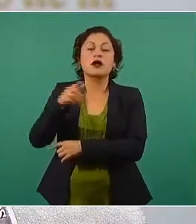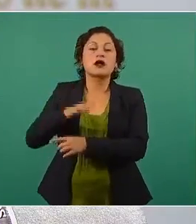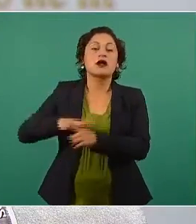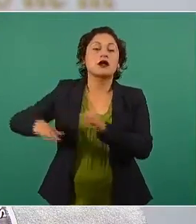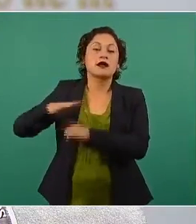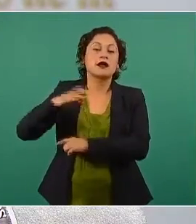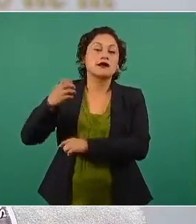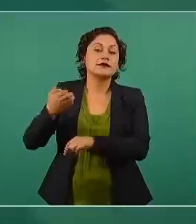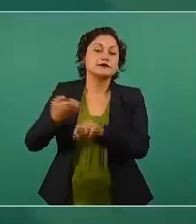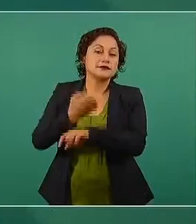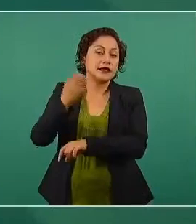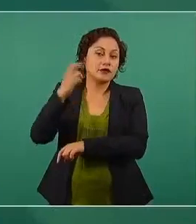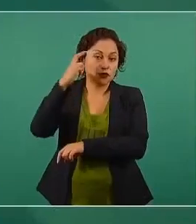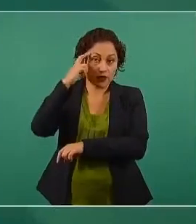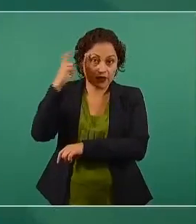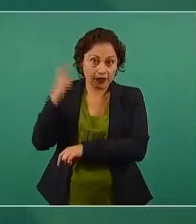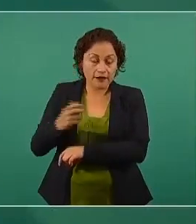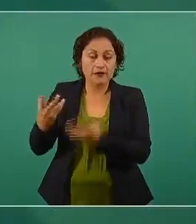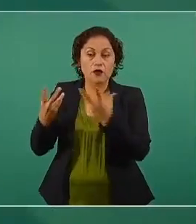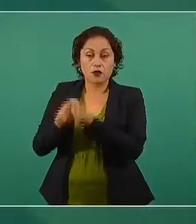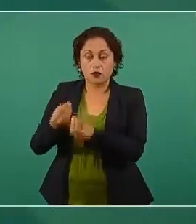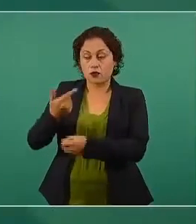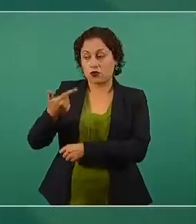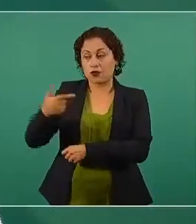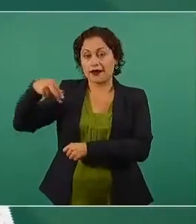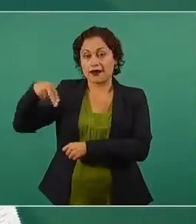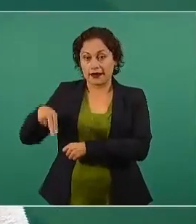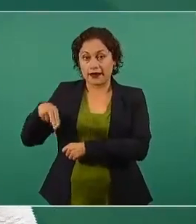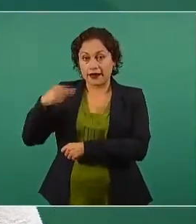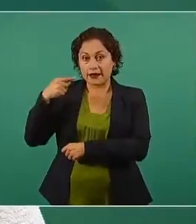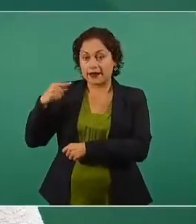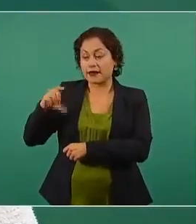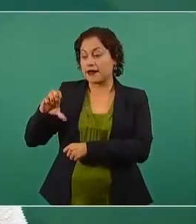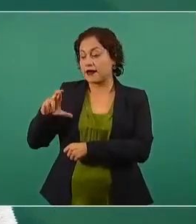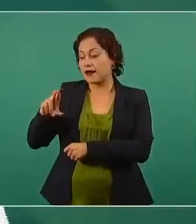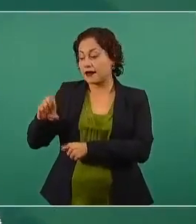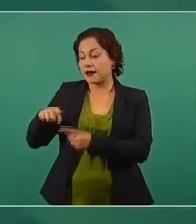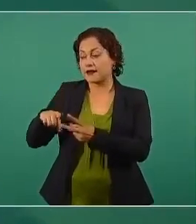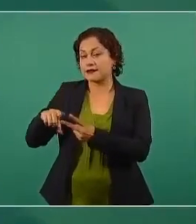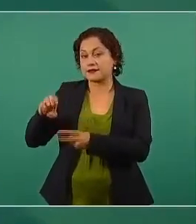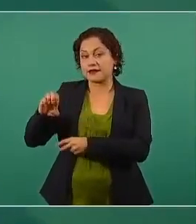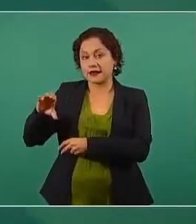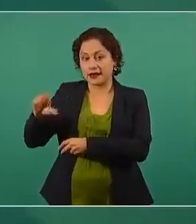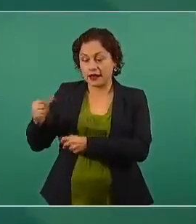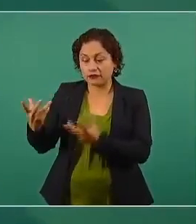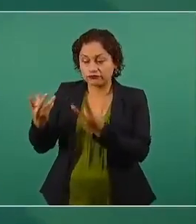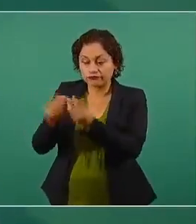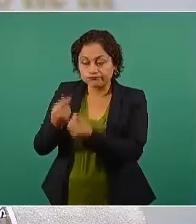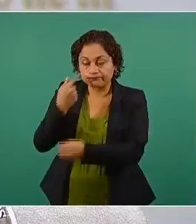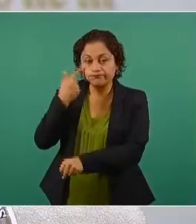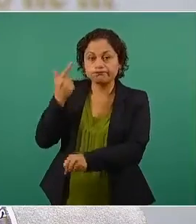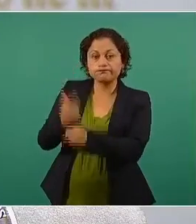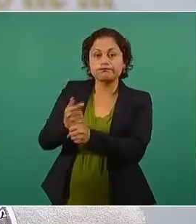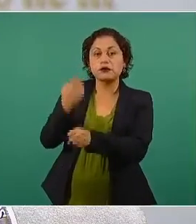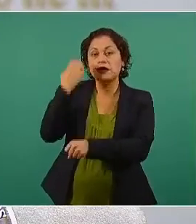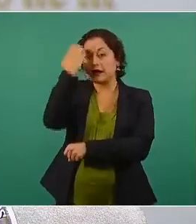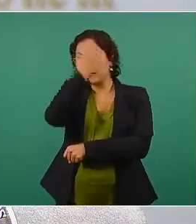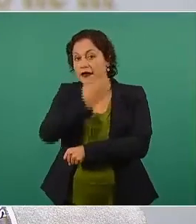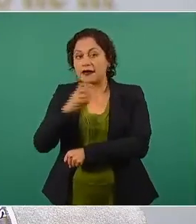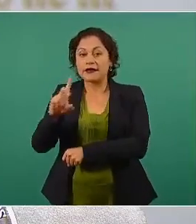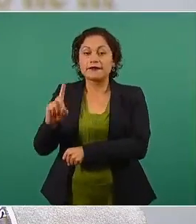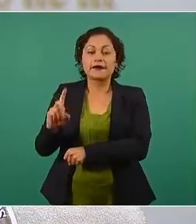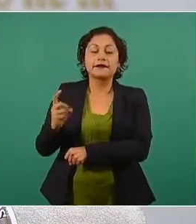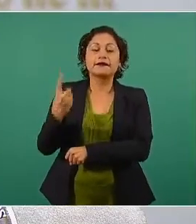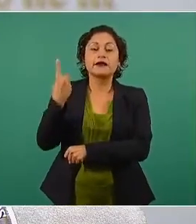en coordinación con la Guardia Nacional, la CRE y la CEA. Como resultado, se verificaron un total de 31 bombas